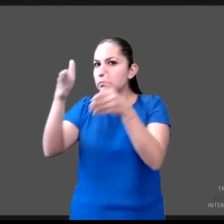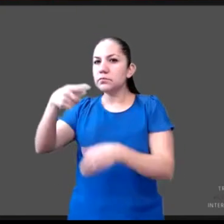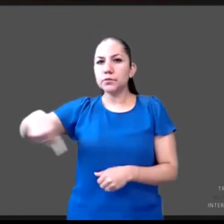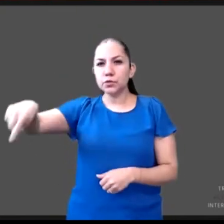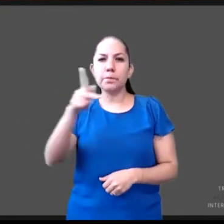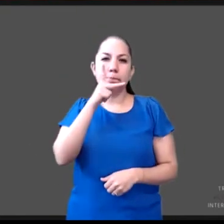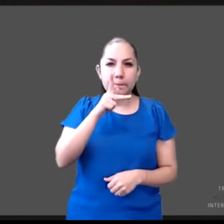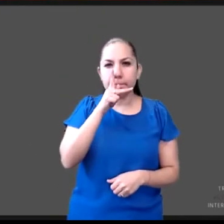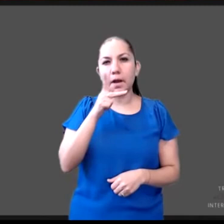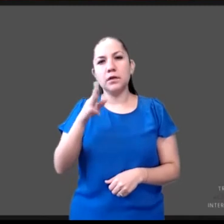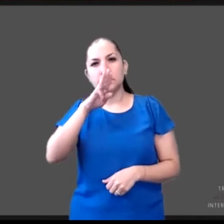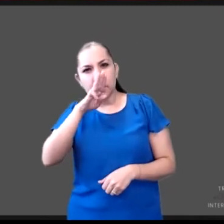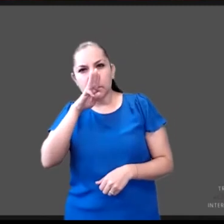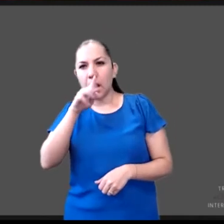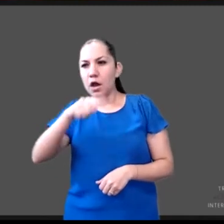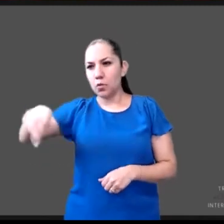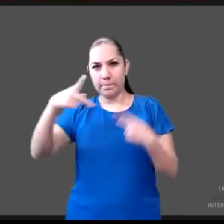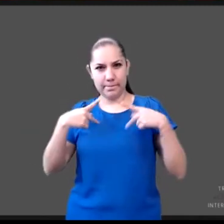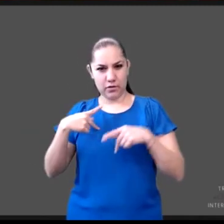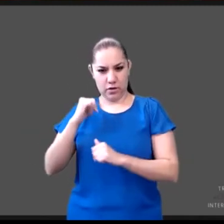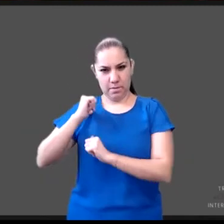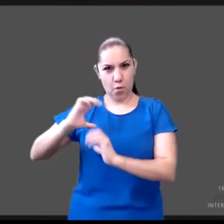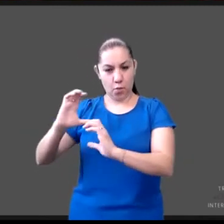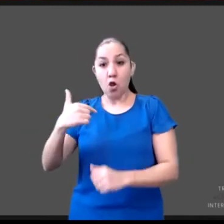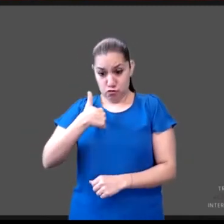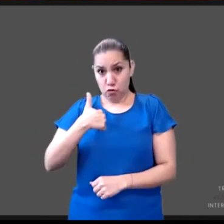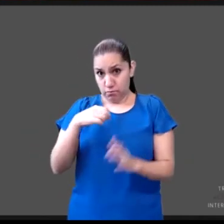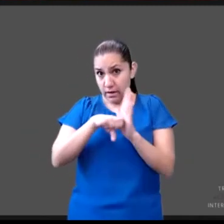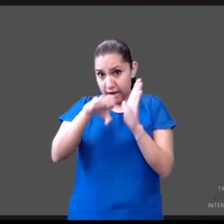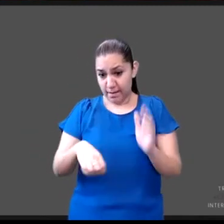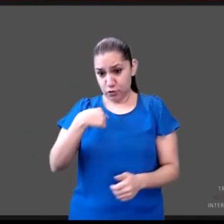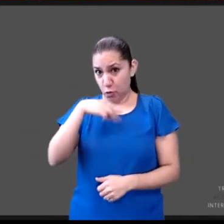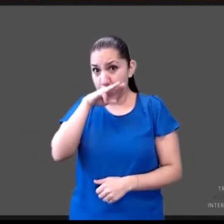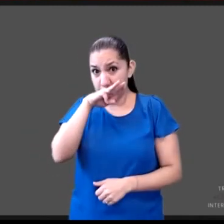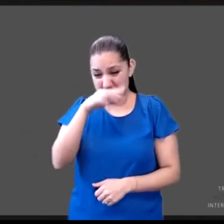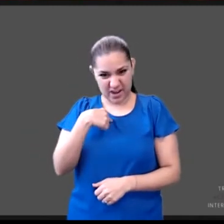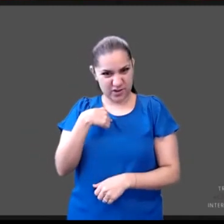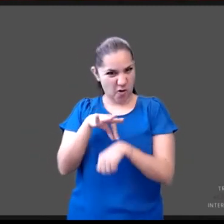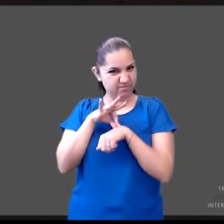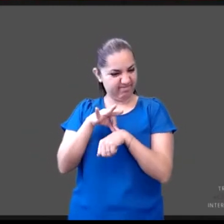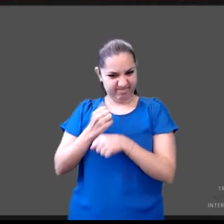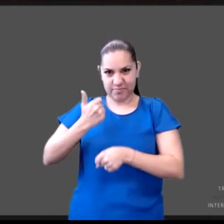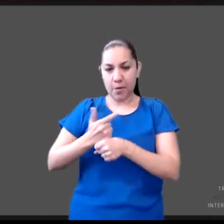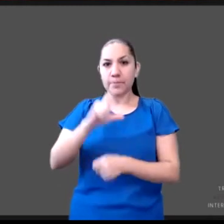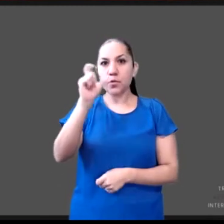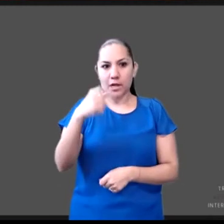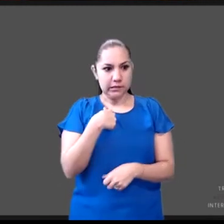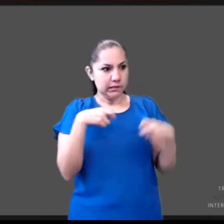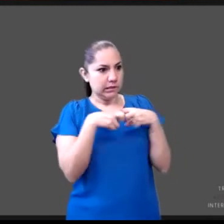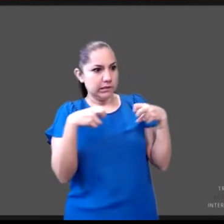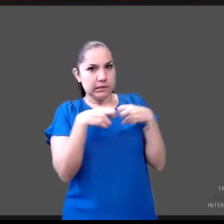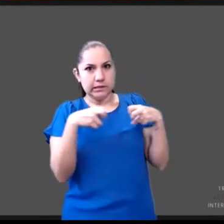mi experiencia personal, ¿no? Como mamá. Yo identificaba claramente que cuando yo estaba muy ansiosa y muy estresada, Macarena, que es mi bebita